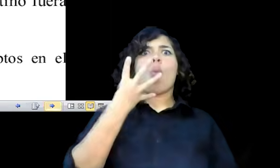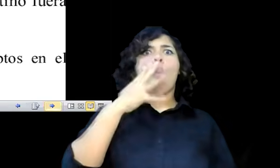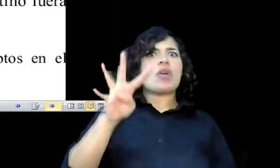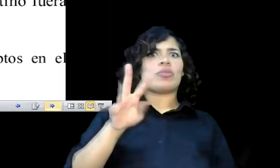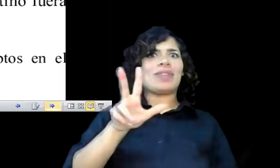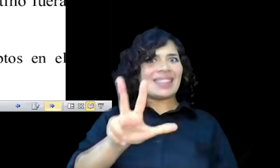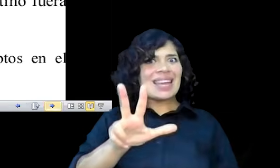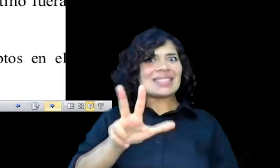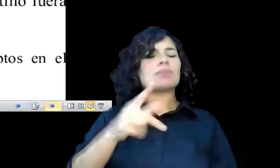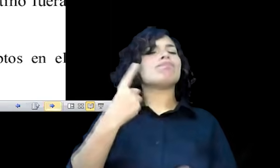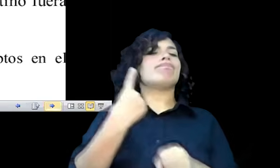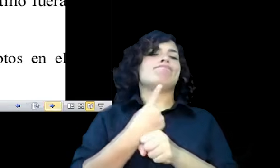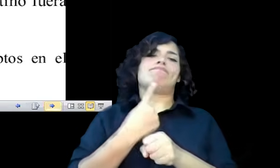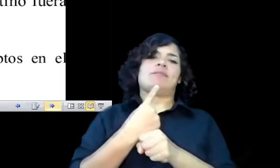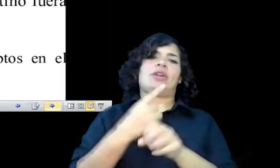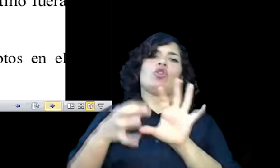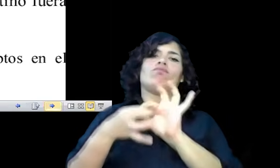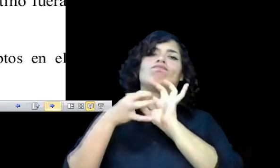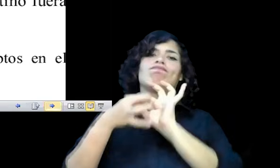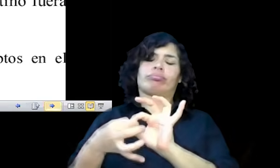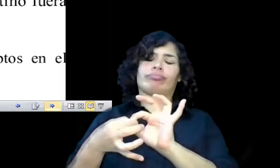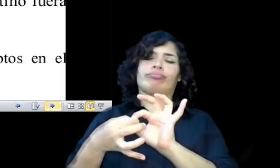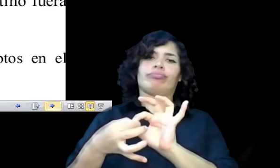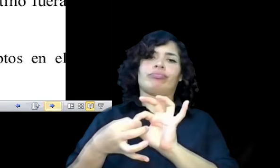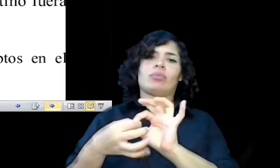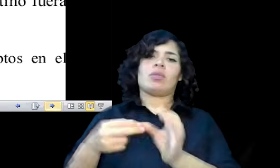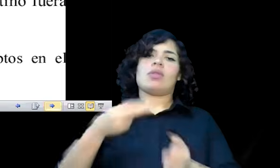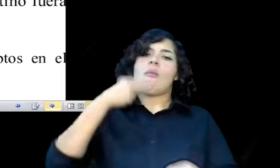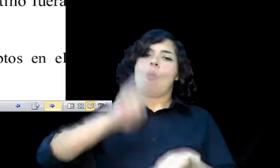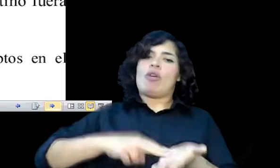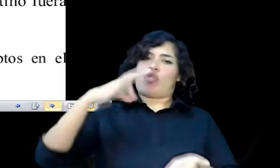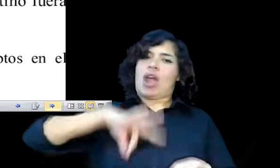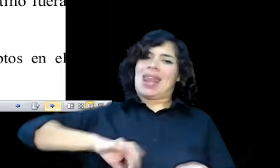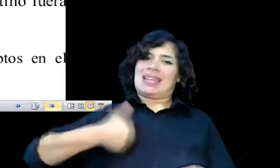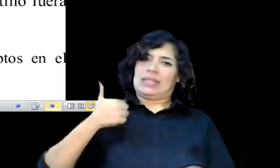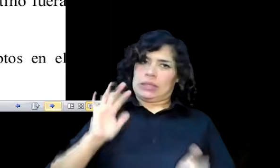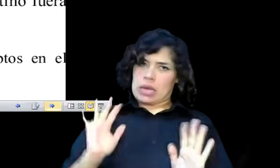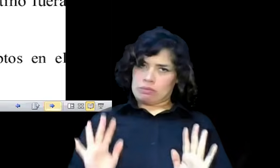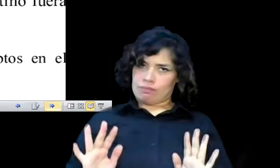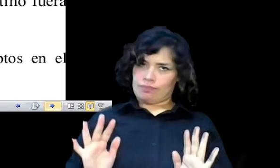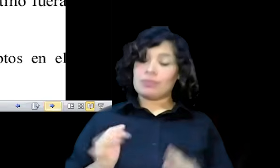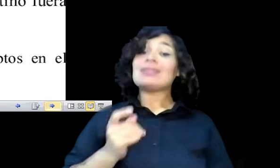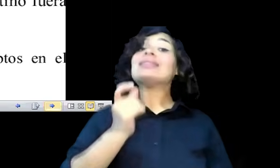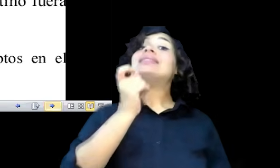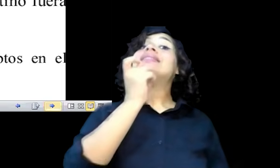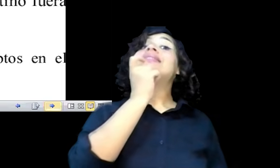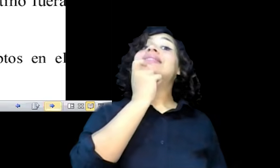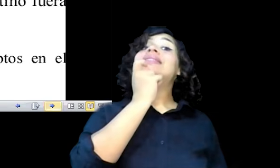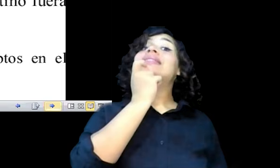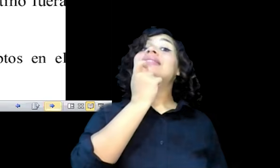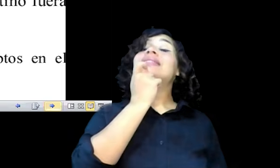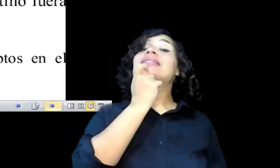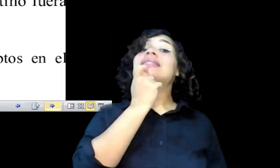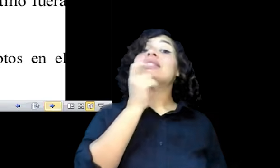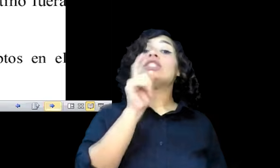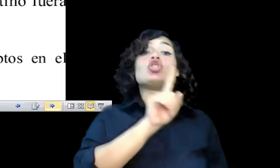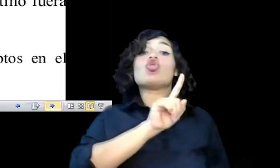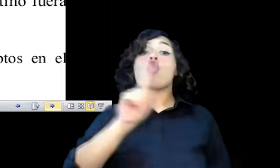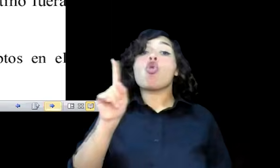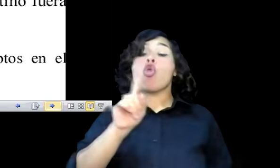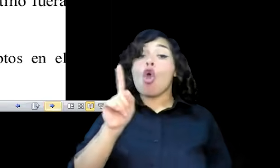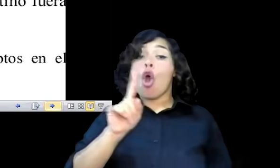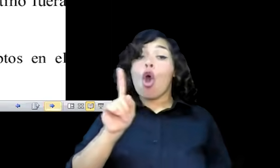4003, primero se va a asignar a la 4003, impuesto a las ganancias. Si no es sujeto de